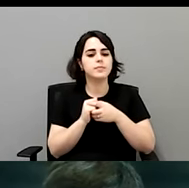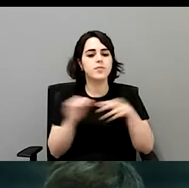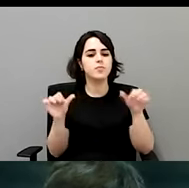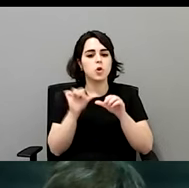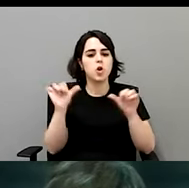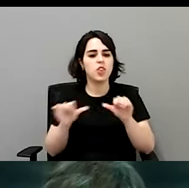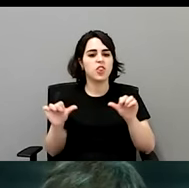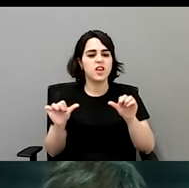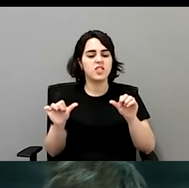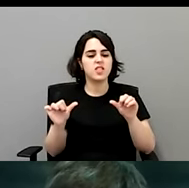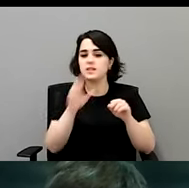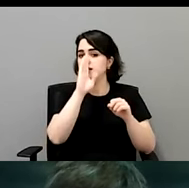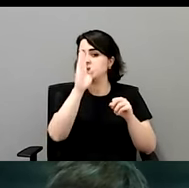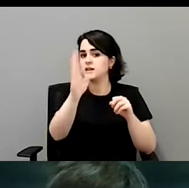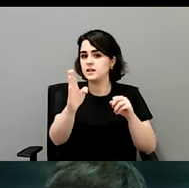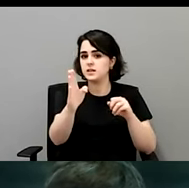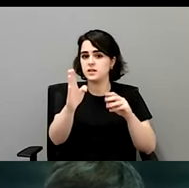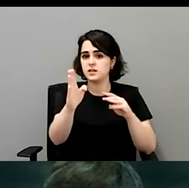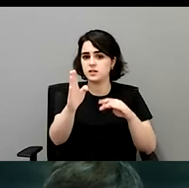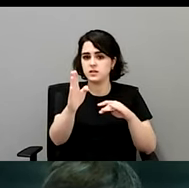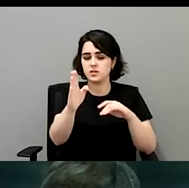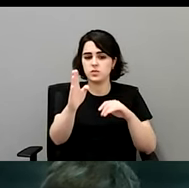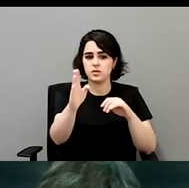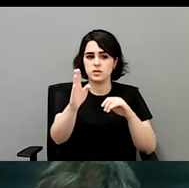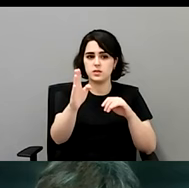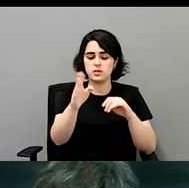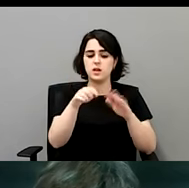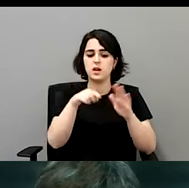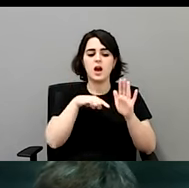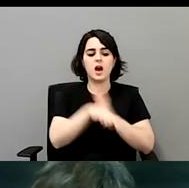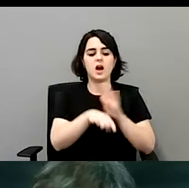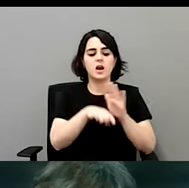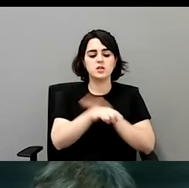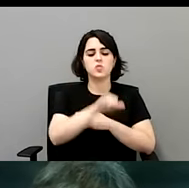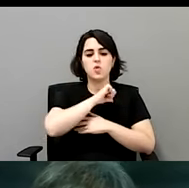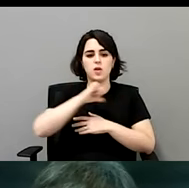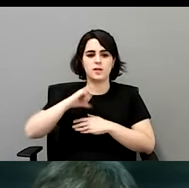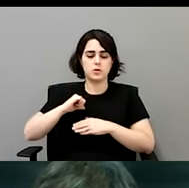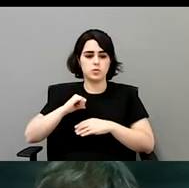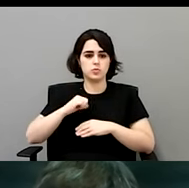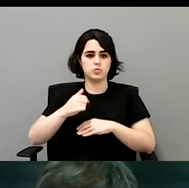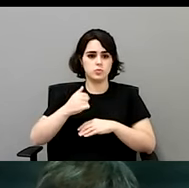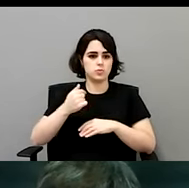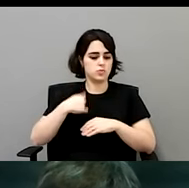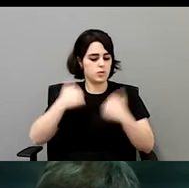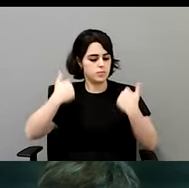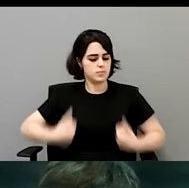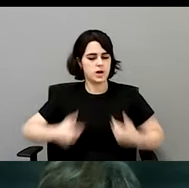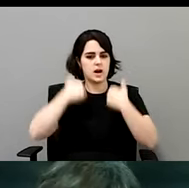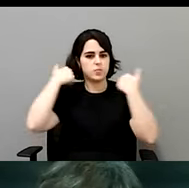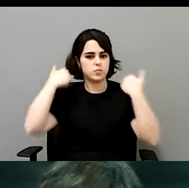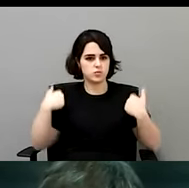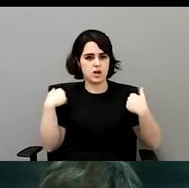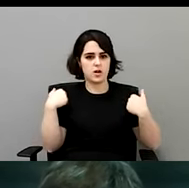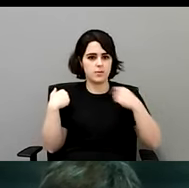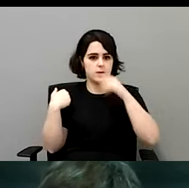modalidad directa es la autogestión. Yo me lo organizo, yo me lo como. Yo tengo